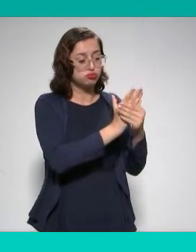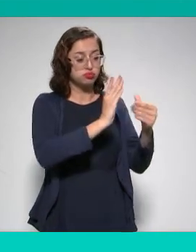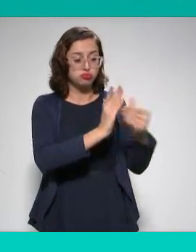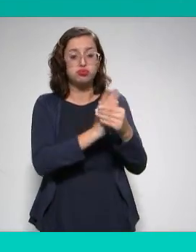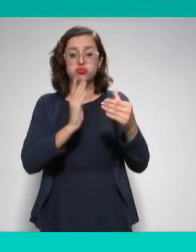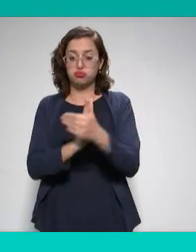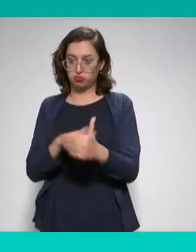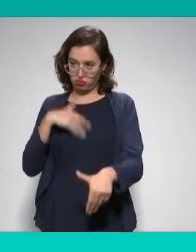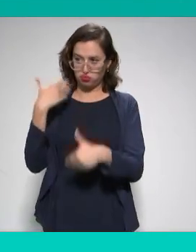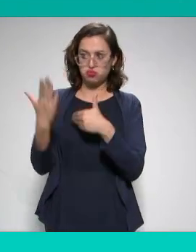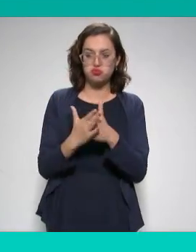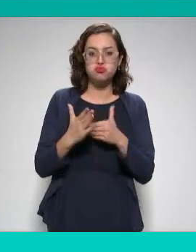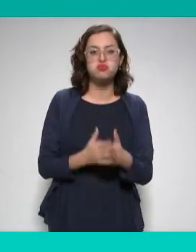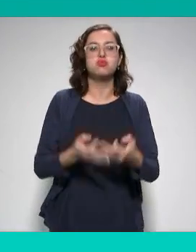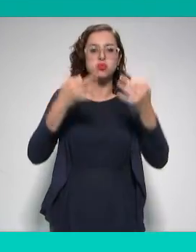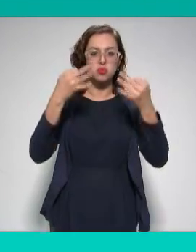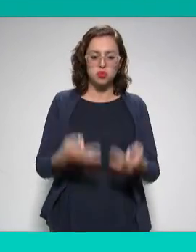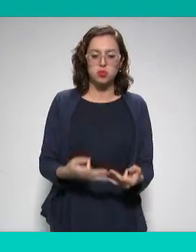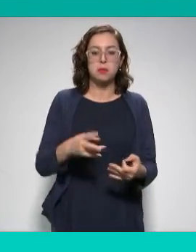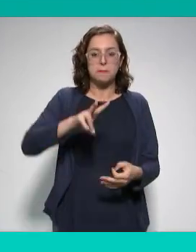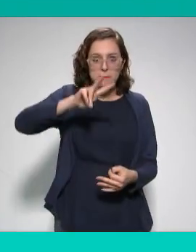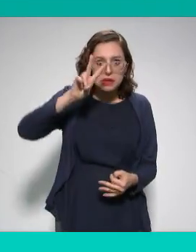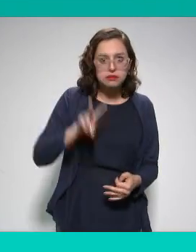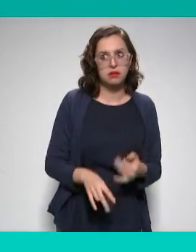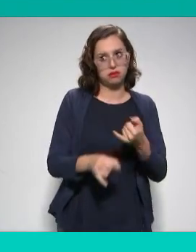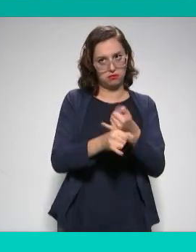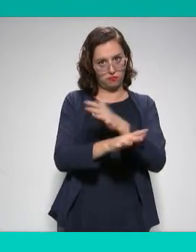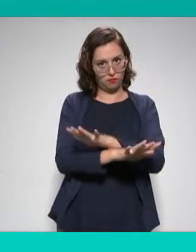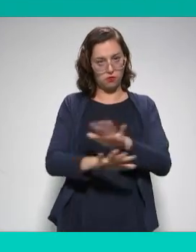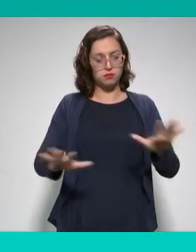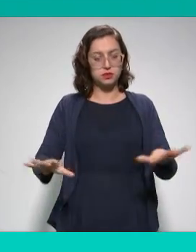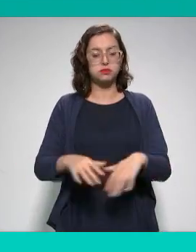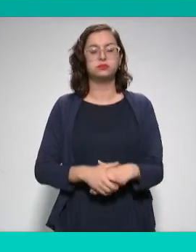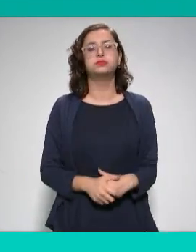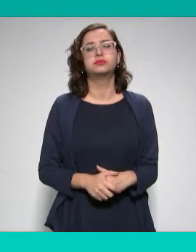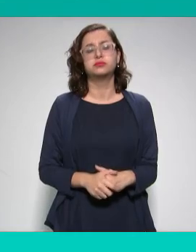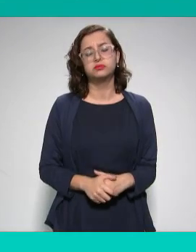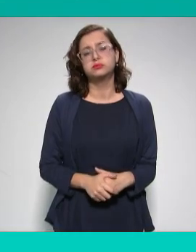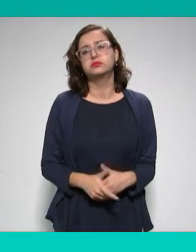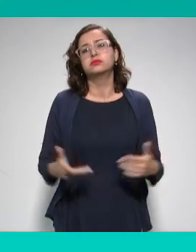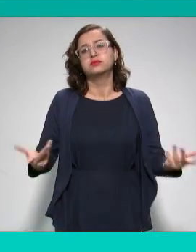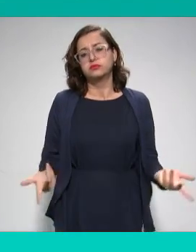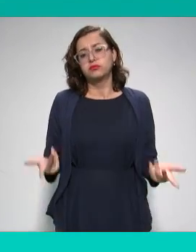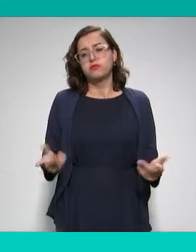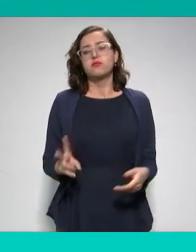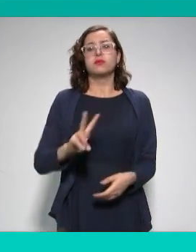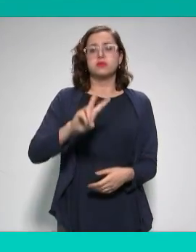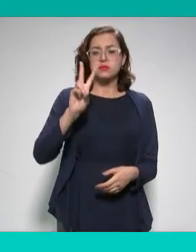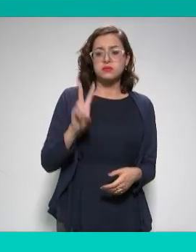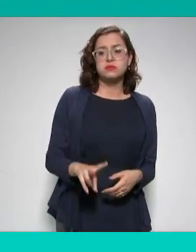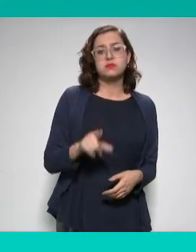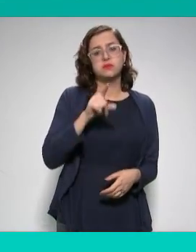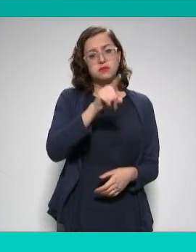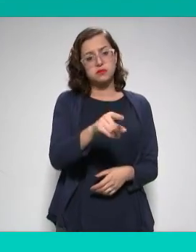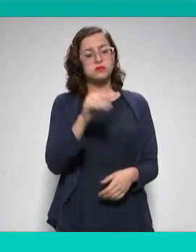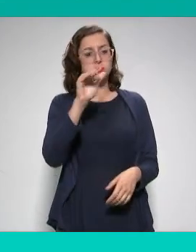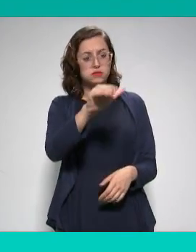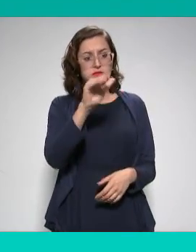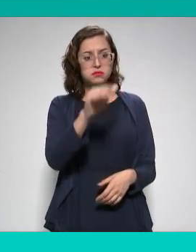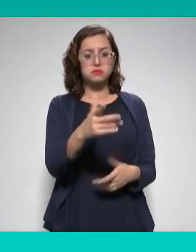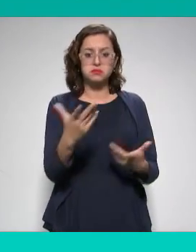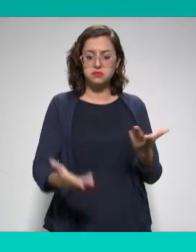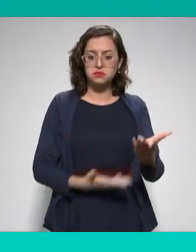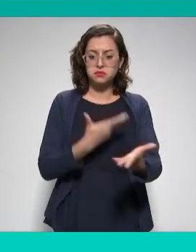información veraz es importante mencionar que aún y cuando se le corrió traslado al sujeto obligado no